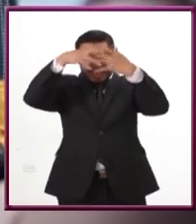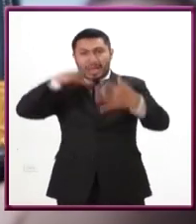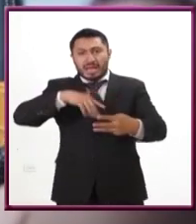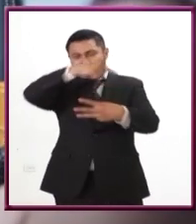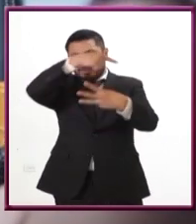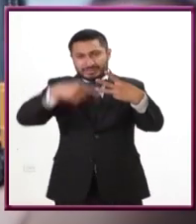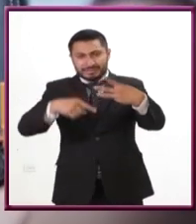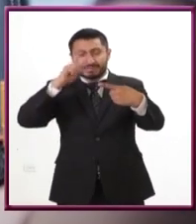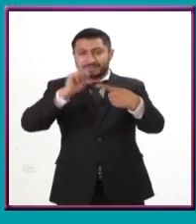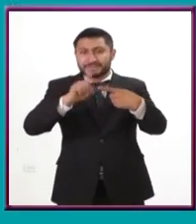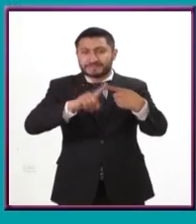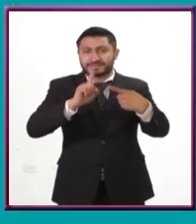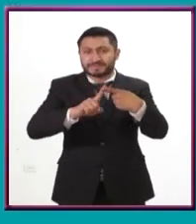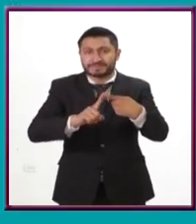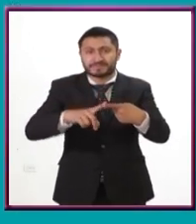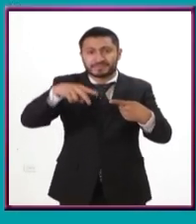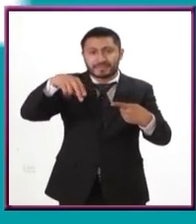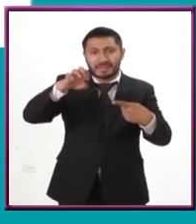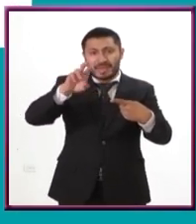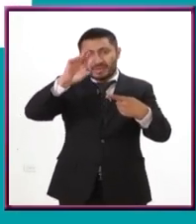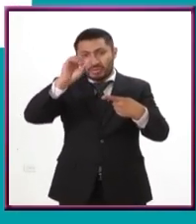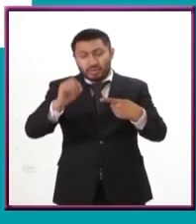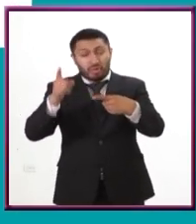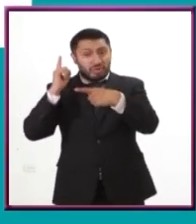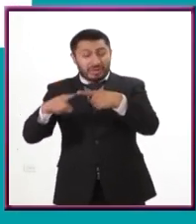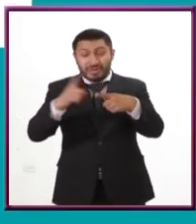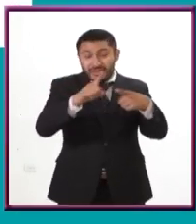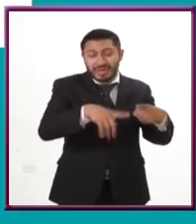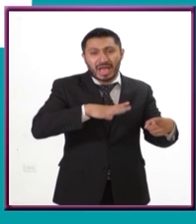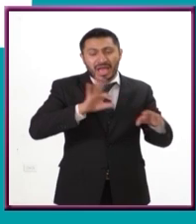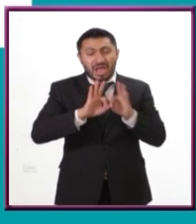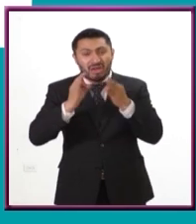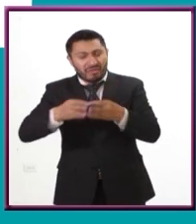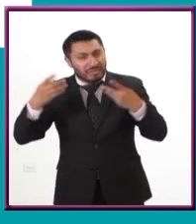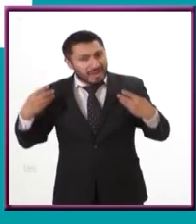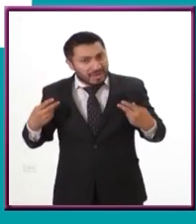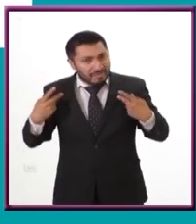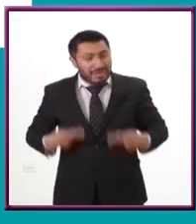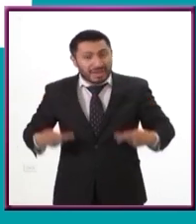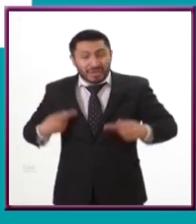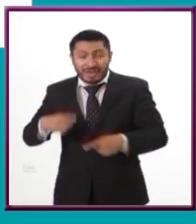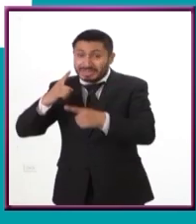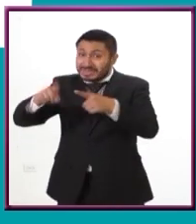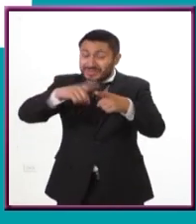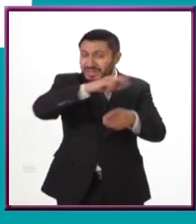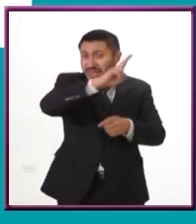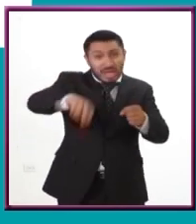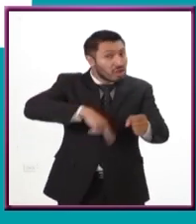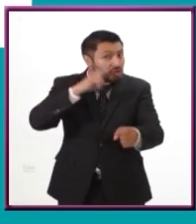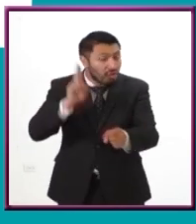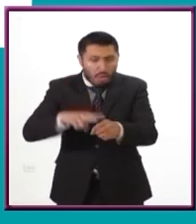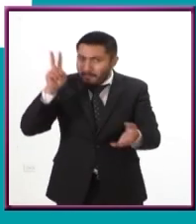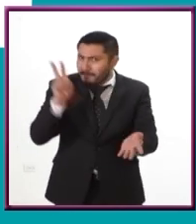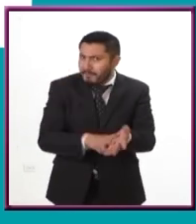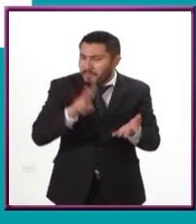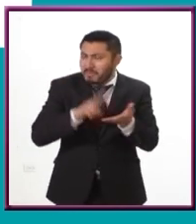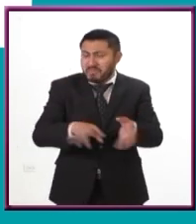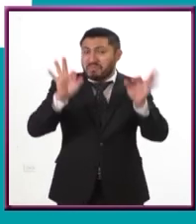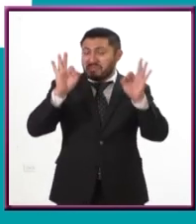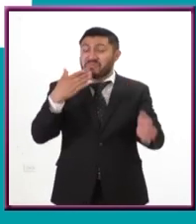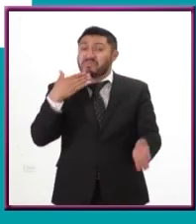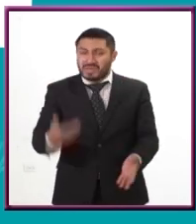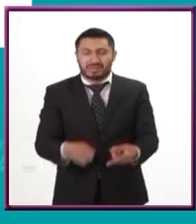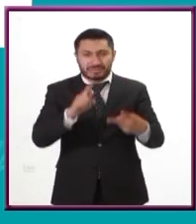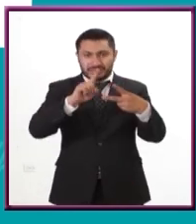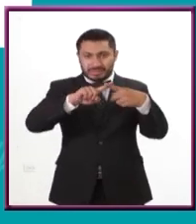tres fundamentos. 1. La neurodiversidad es una forma de diversidad humana, natural y valiosa.